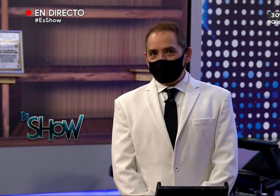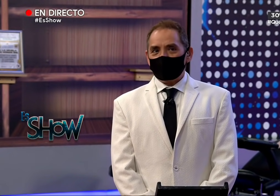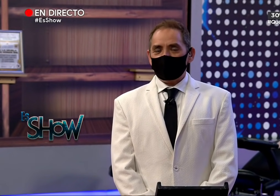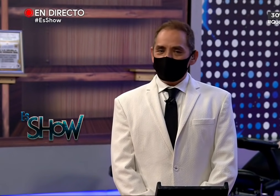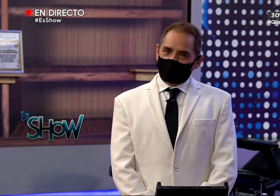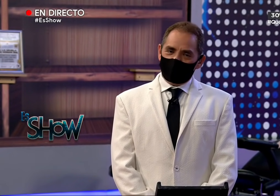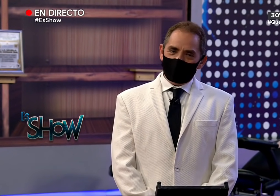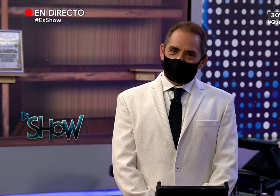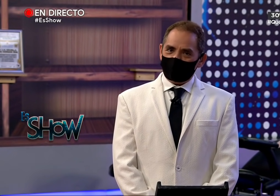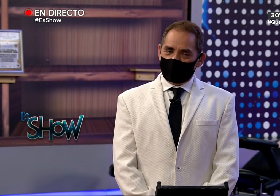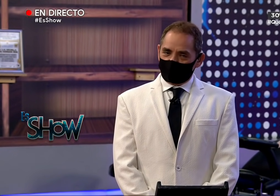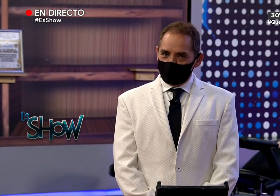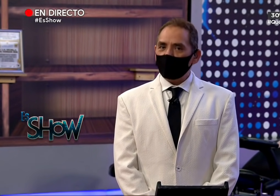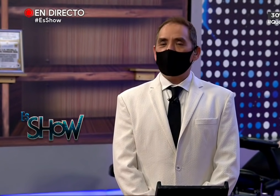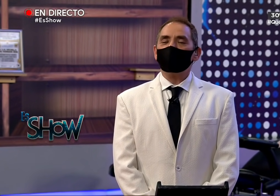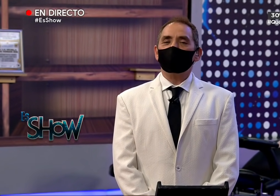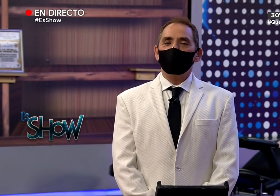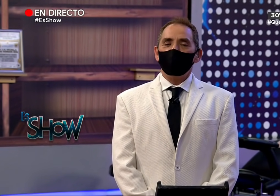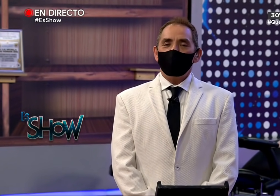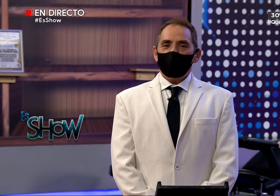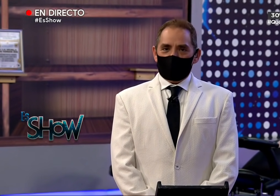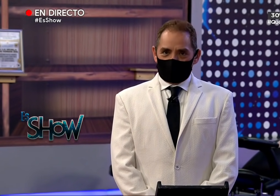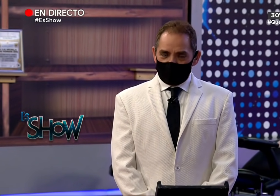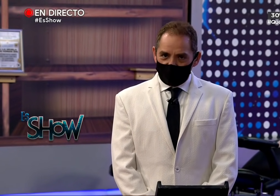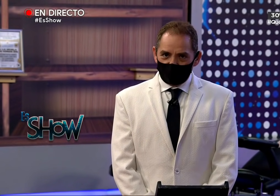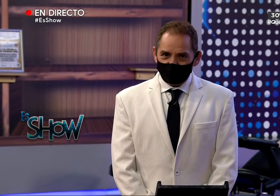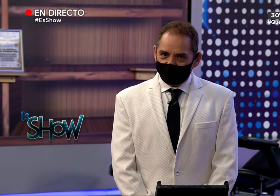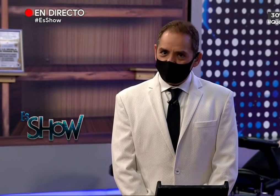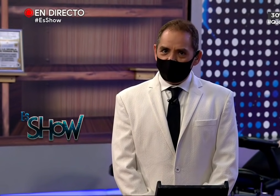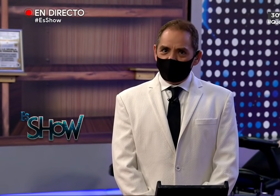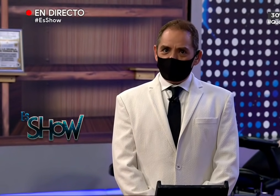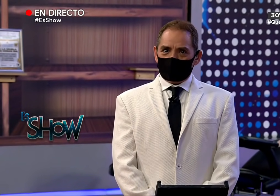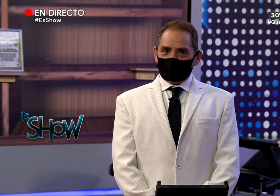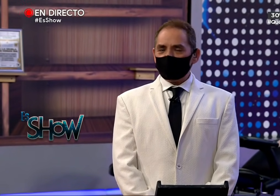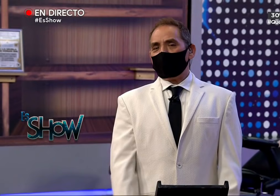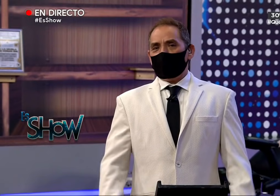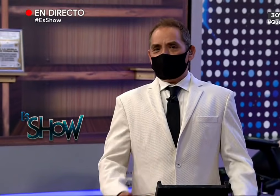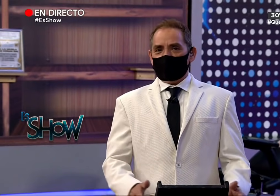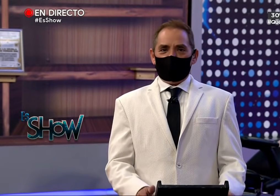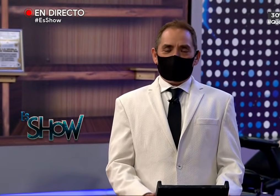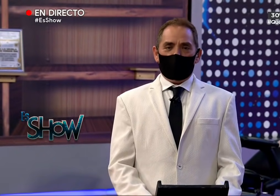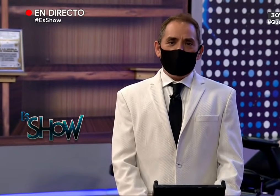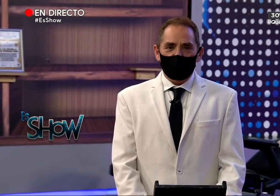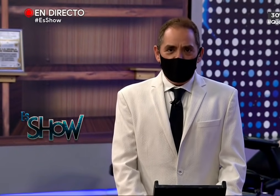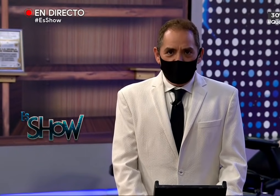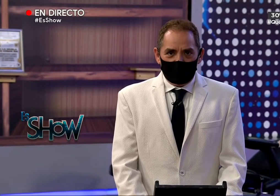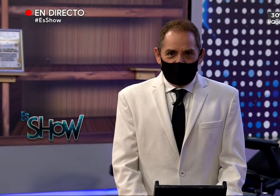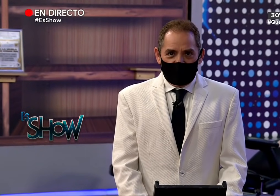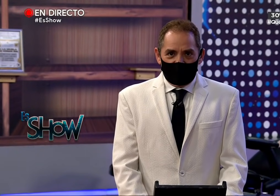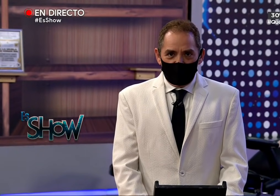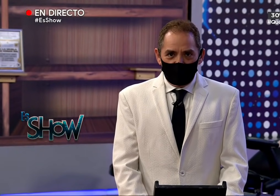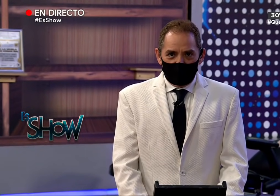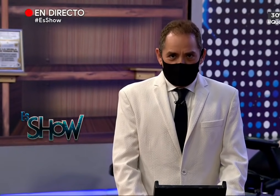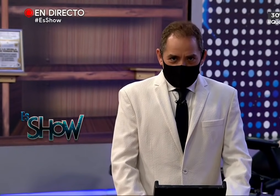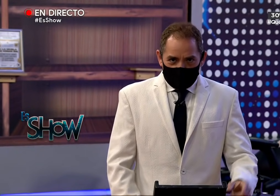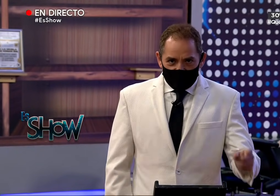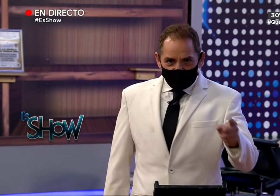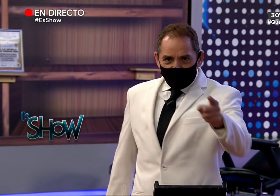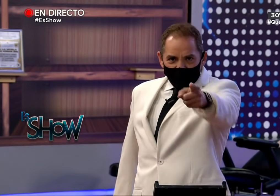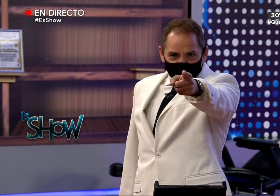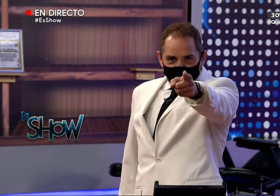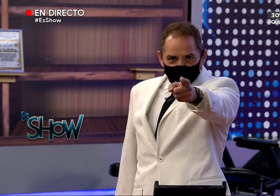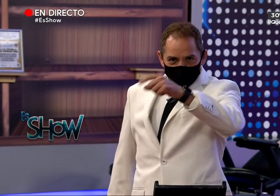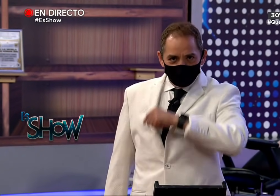Se acercan ya las elecciones y ellos están listos esta noche en el show para